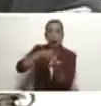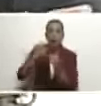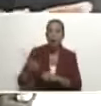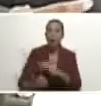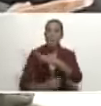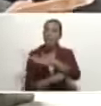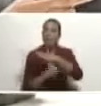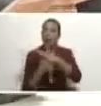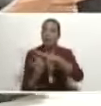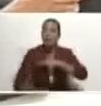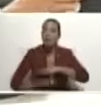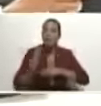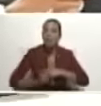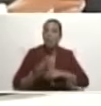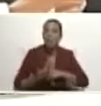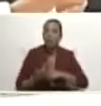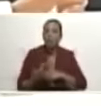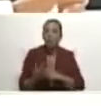fundamental,